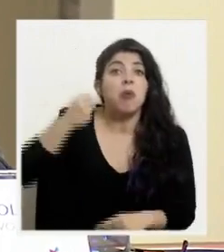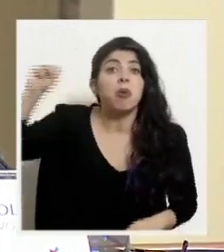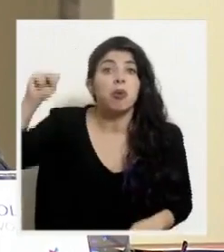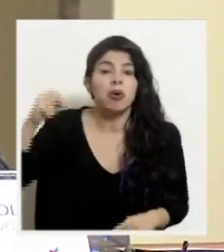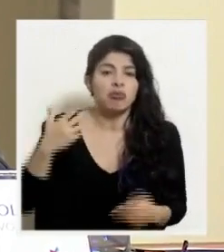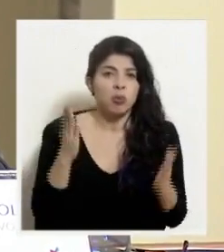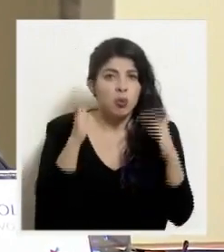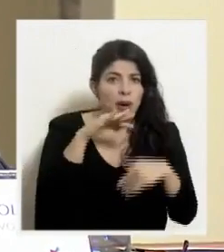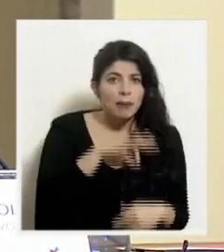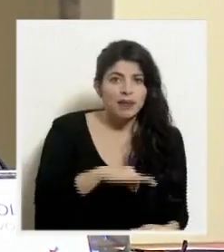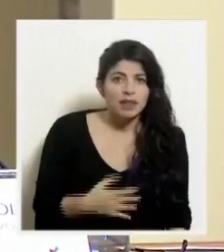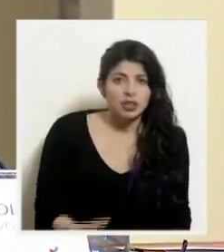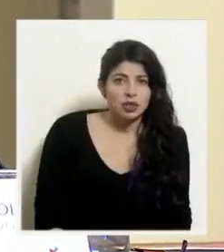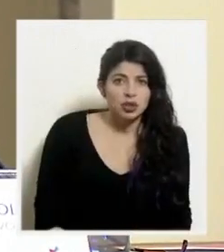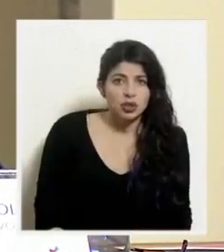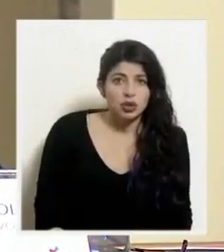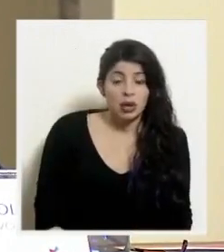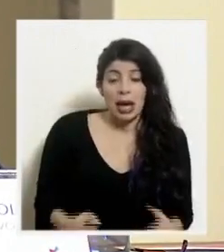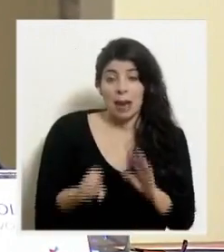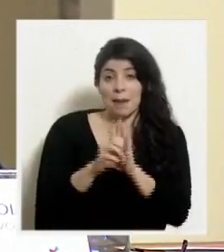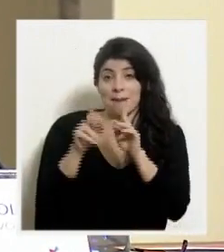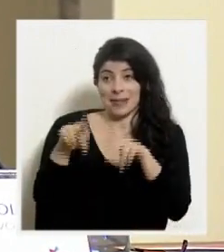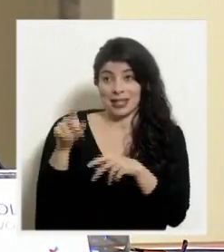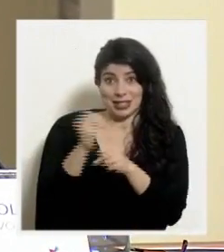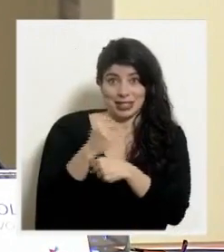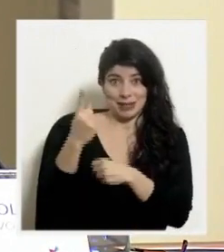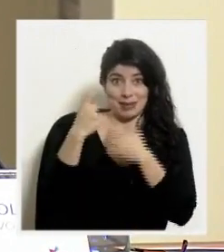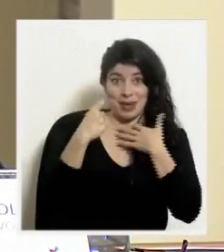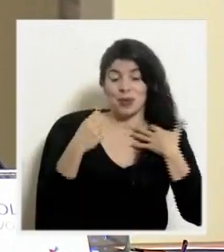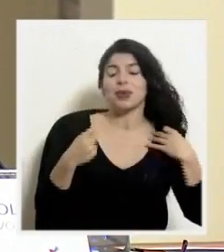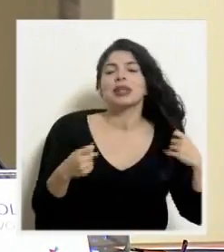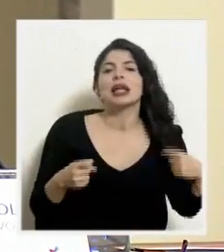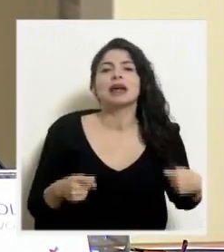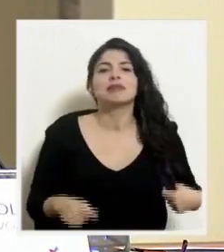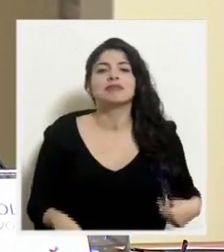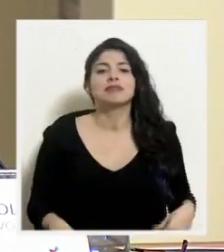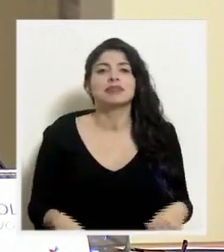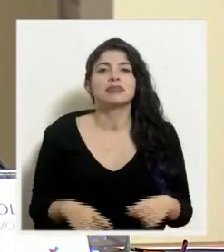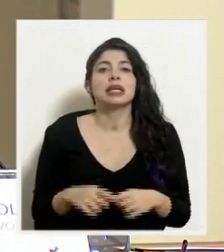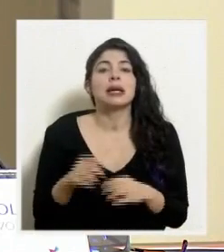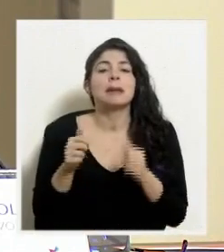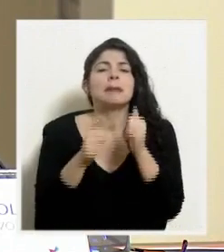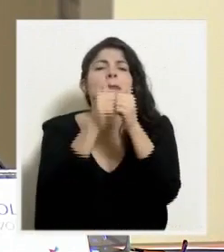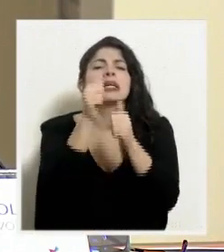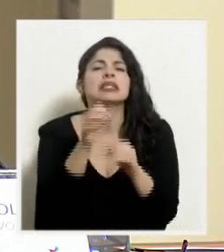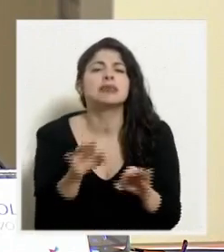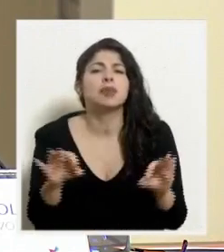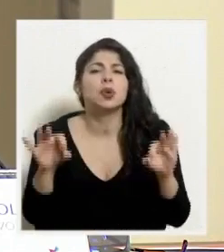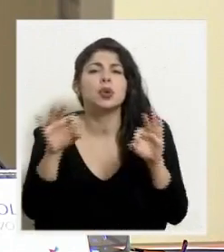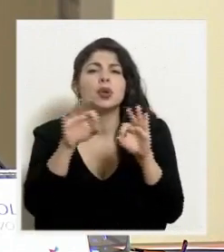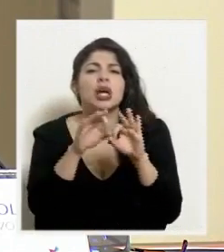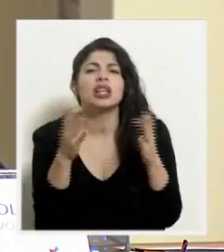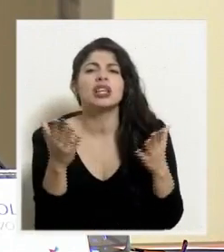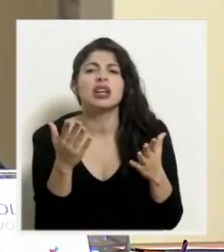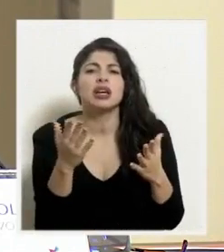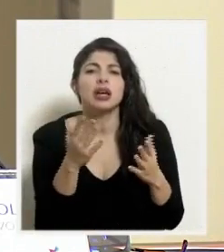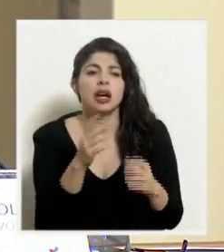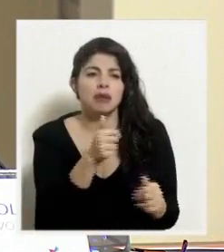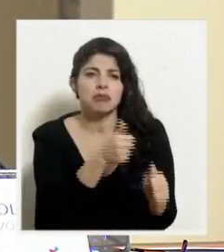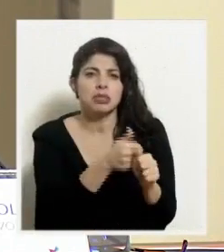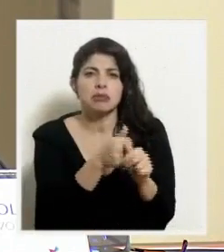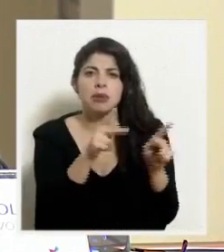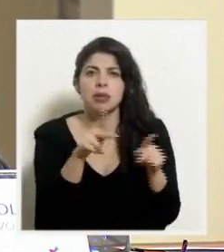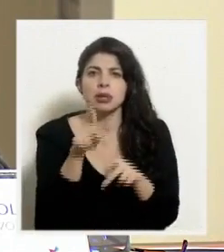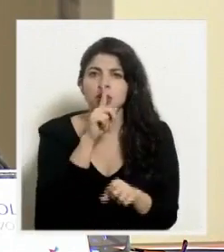Para la persona que hizo la consulta, la clave está en el compromiso que nosotros asumamos.